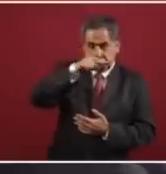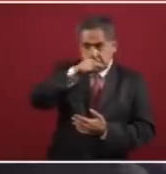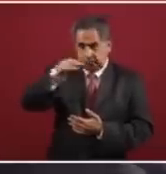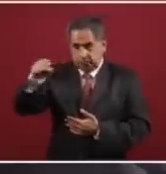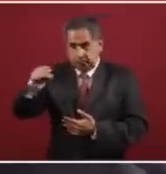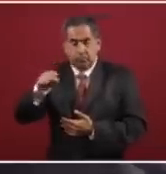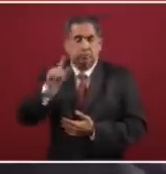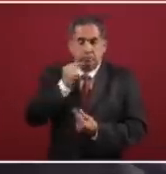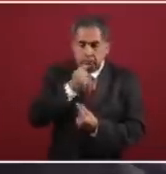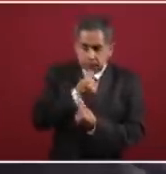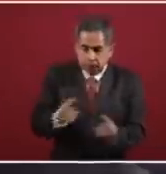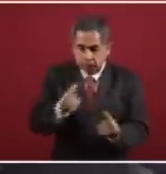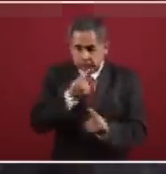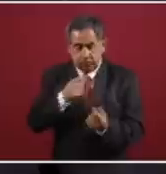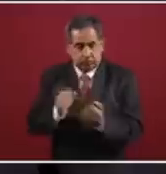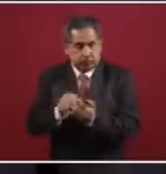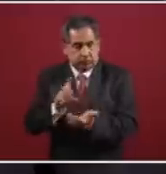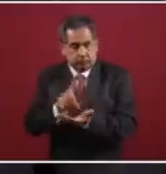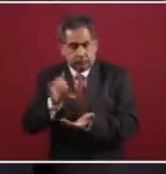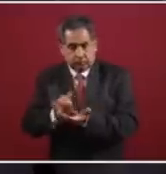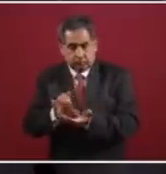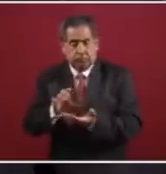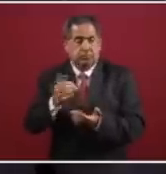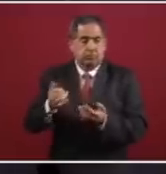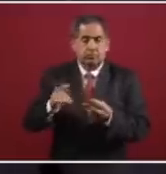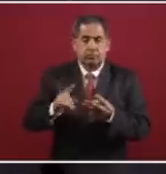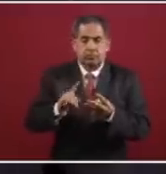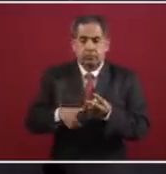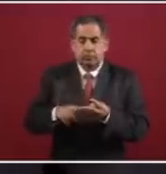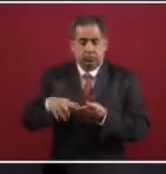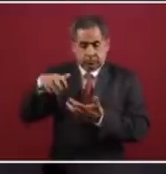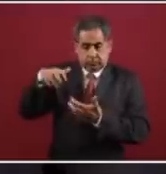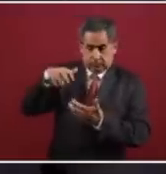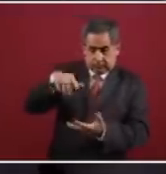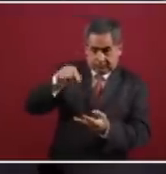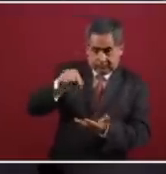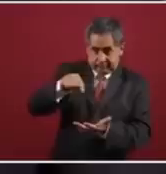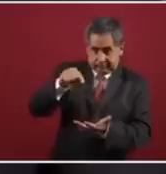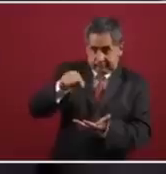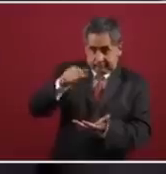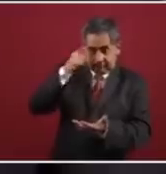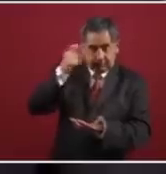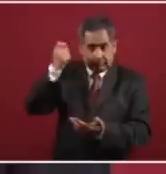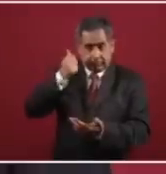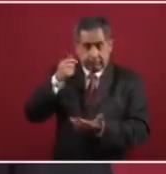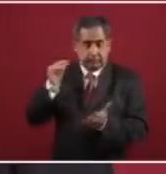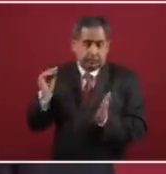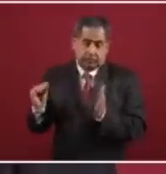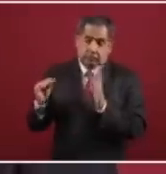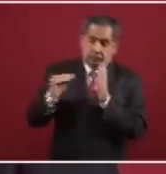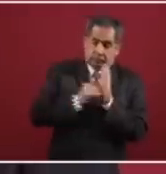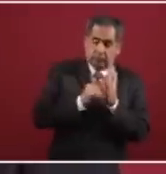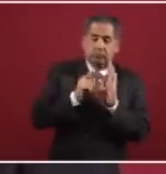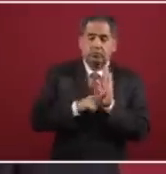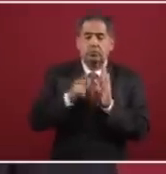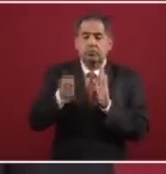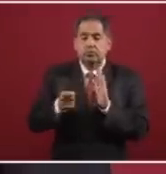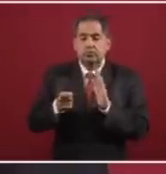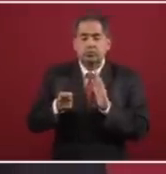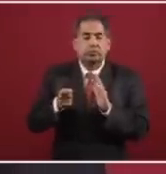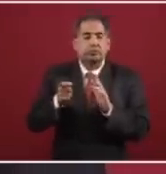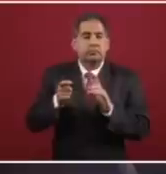y a niñas, niños con discapacidad y el presupuesto para becas sea